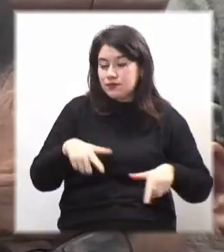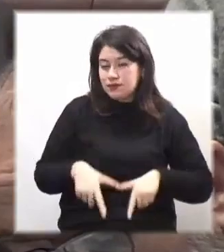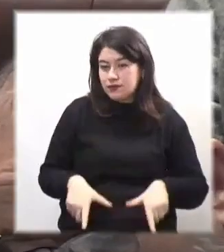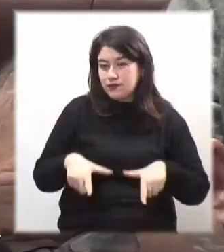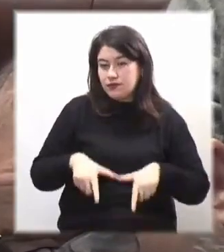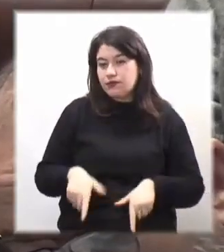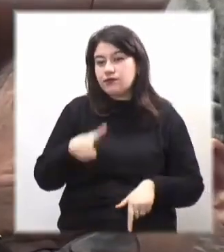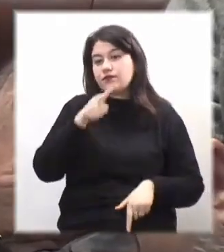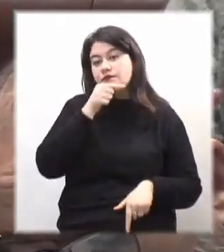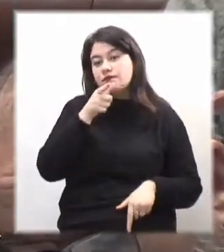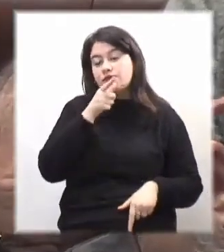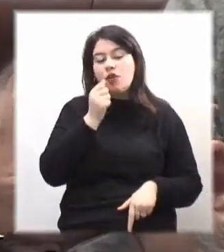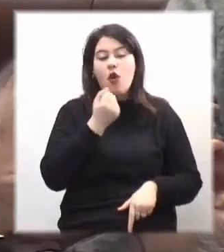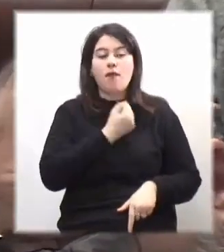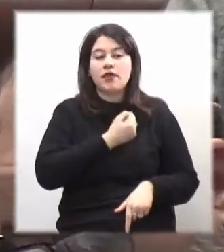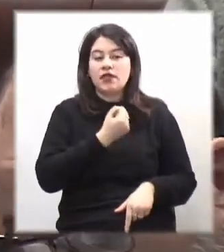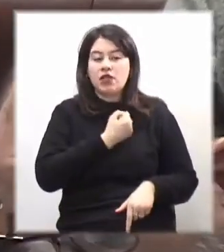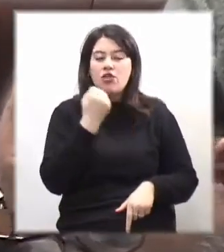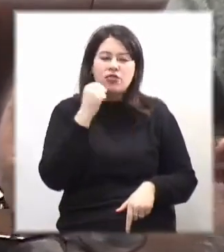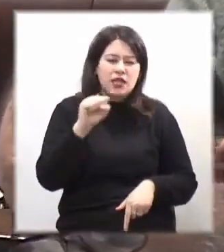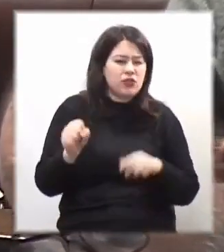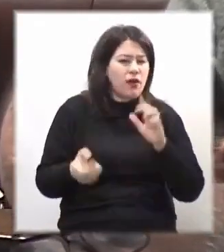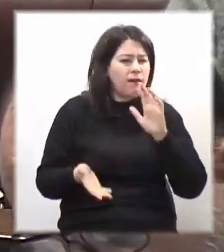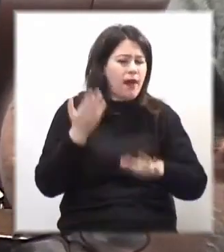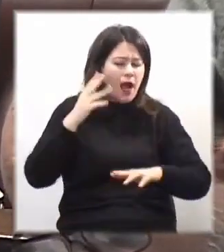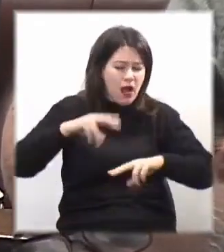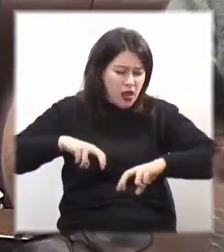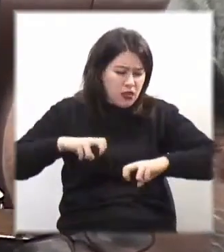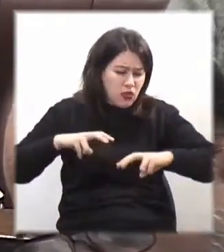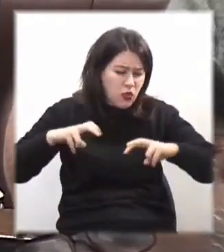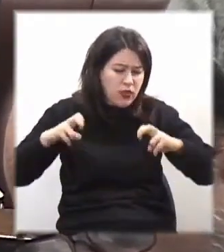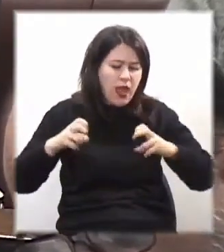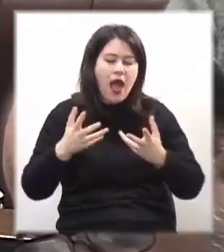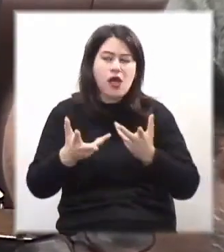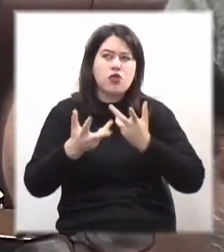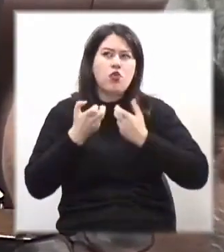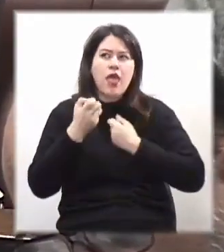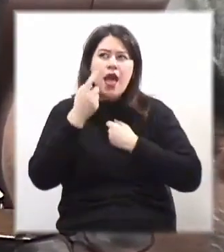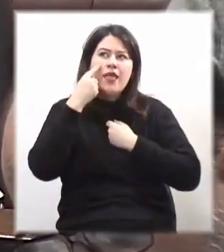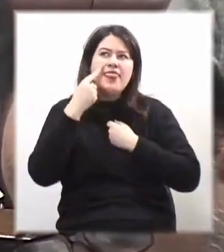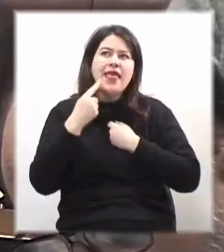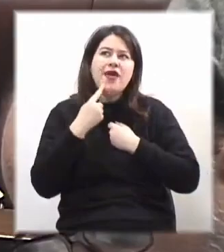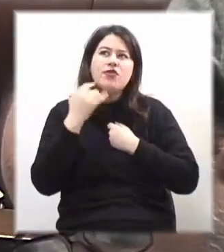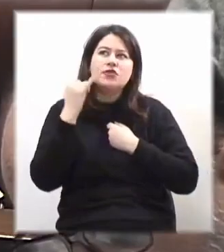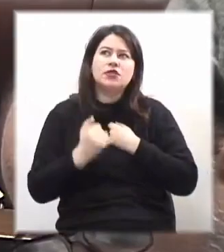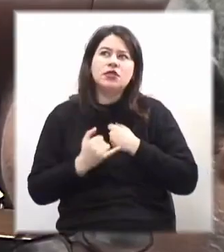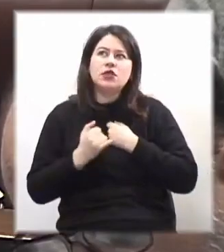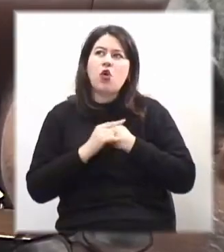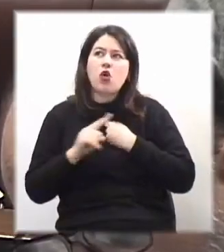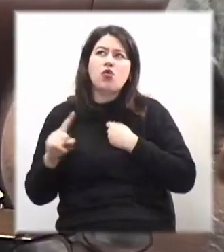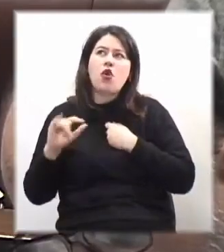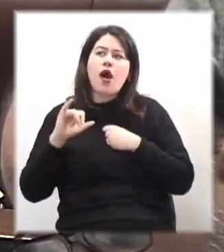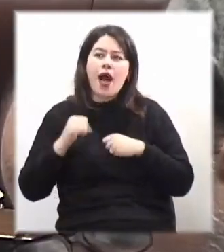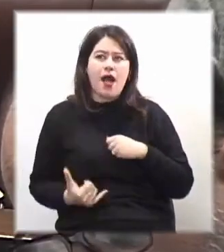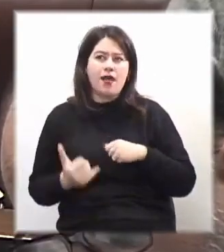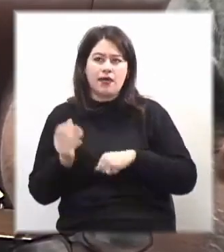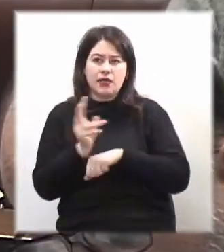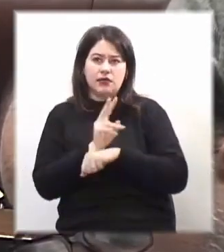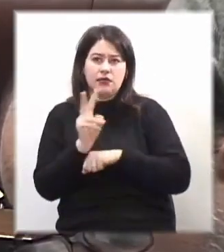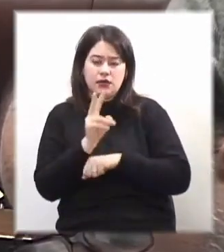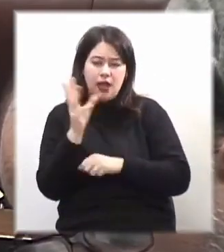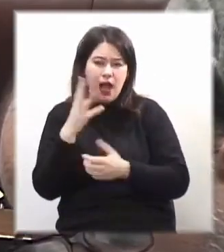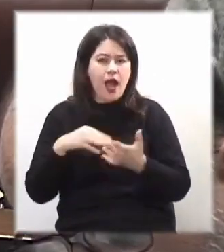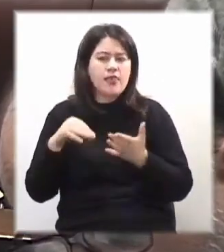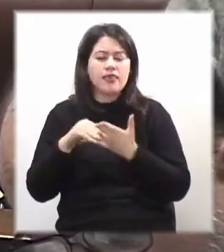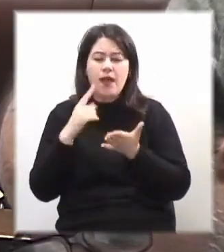del Ministerio del interior el homicidio era el delito que había que estudiar como indicador preponderante de la inseguridad y se señaló